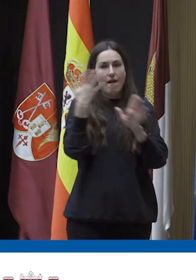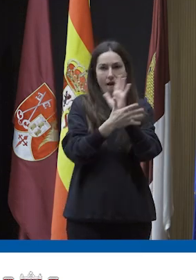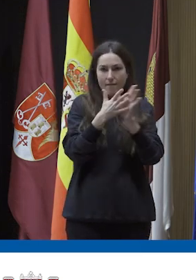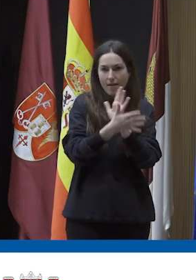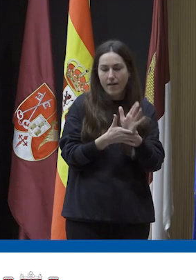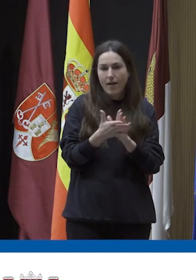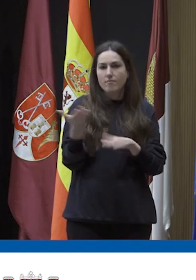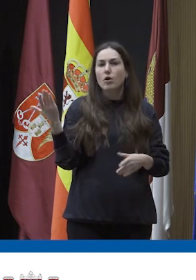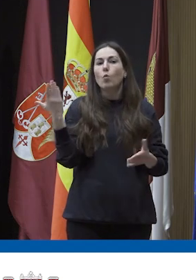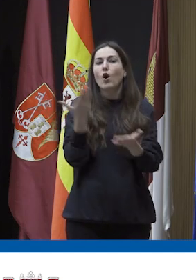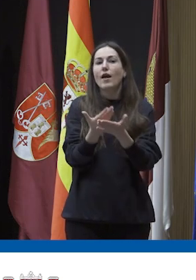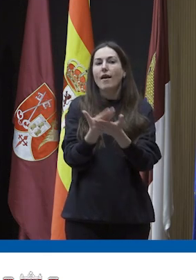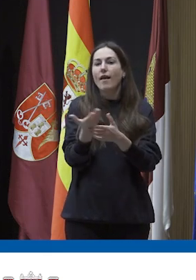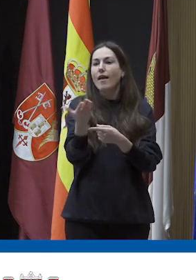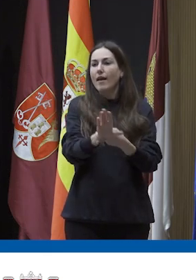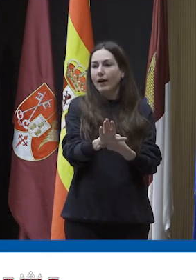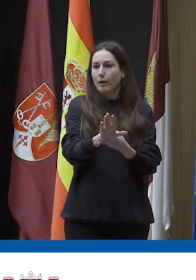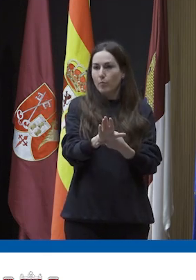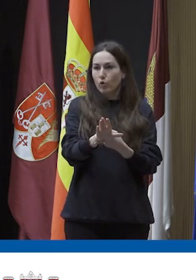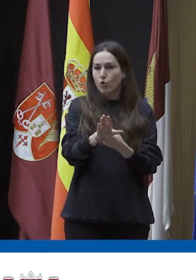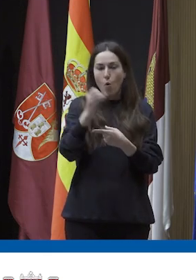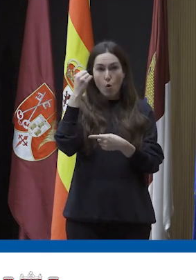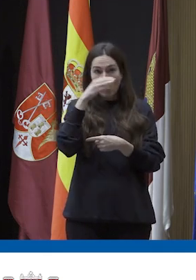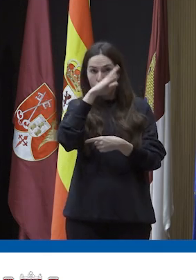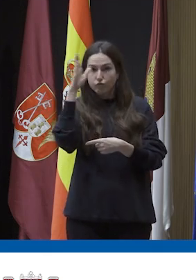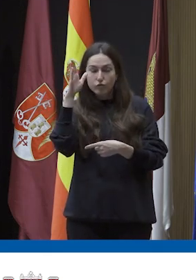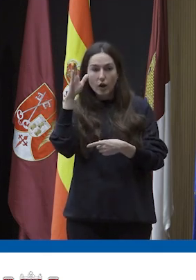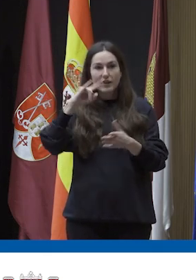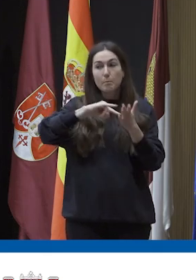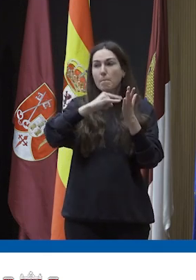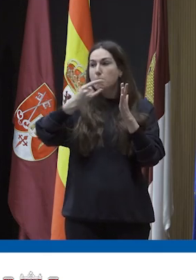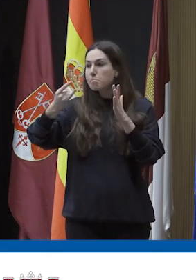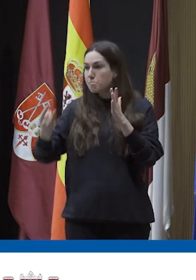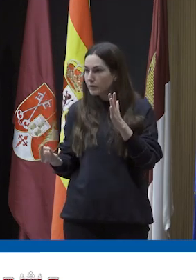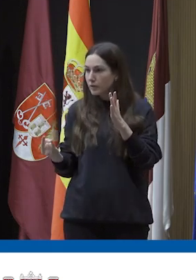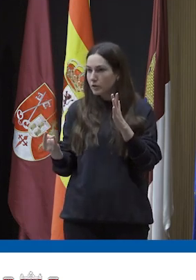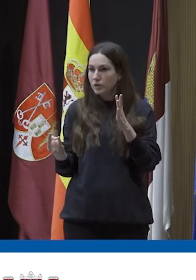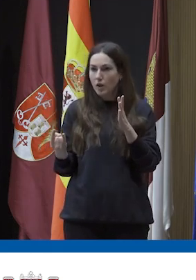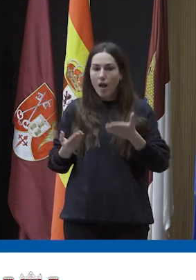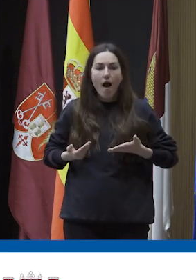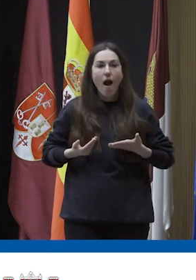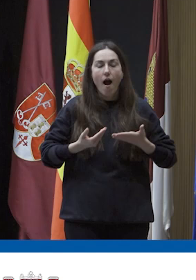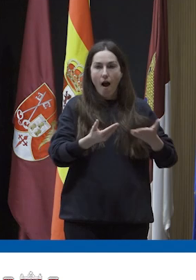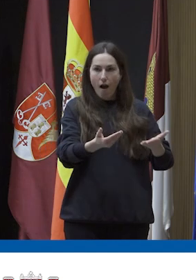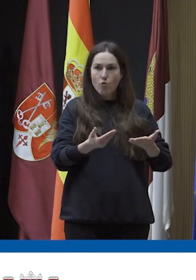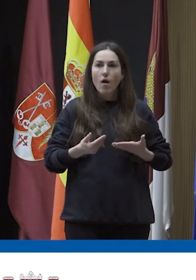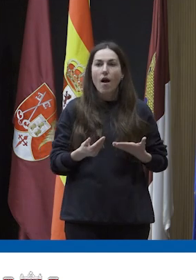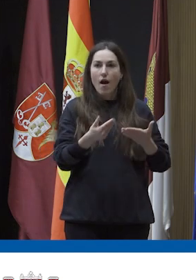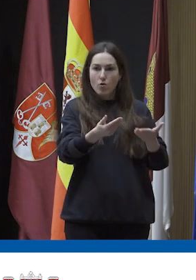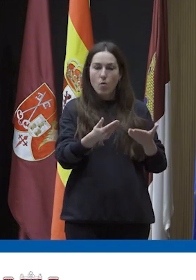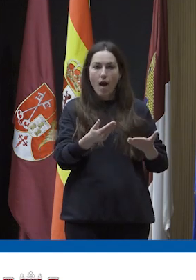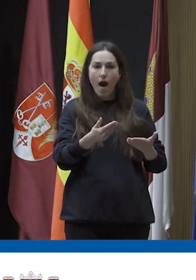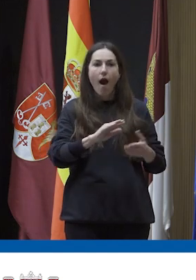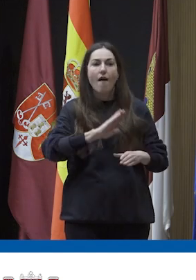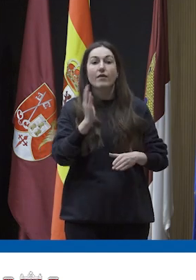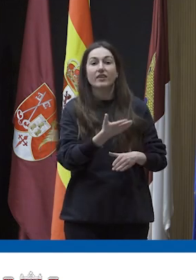mostrar cómo el conocimiento aplicado y las innovaciones tecnológicas han contribuido a conseguir un efecto